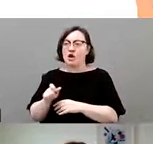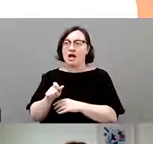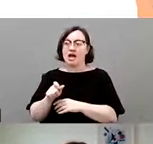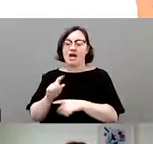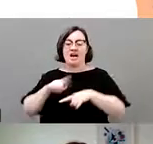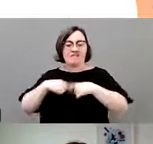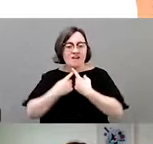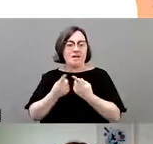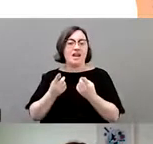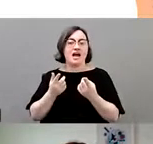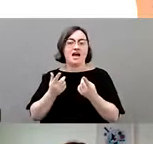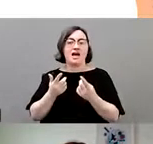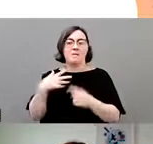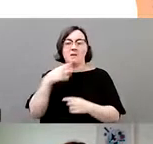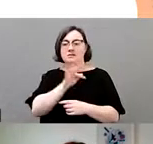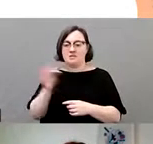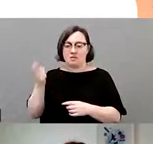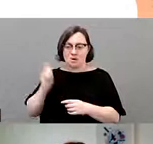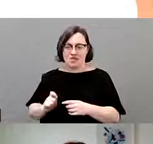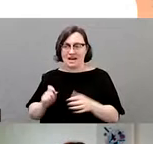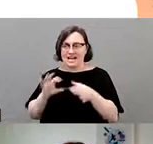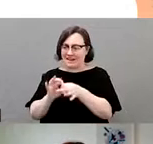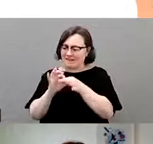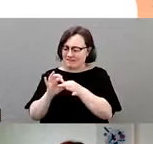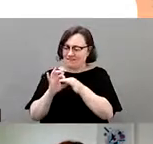persona, familia y profesionales hagan un equipo,